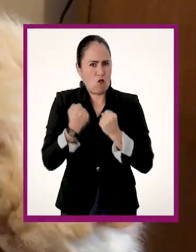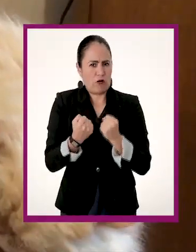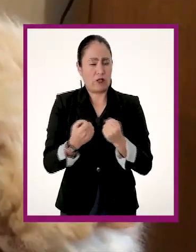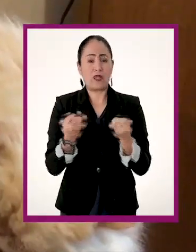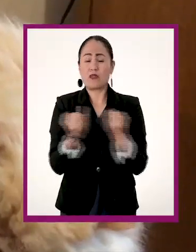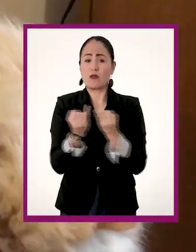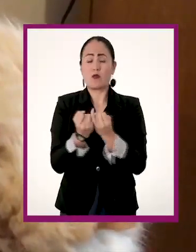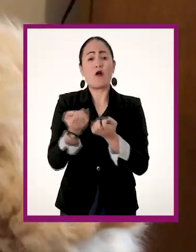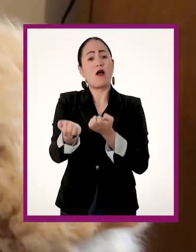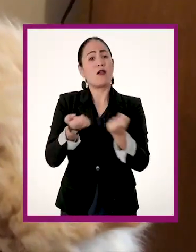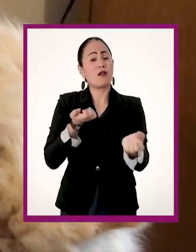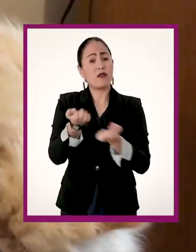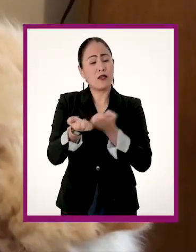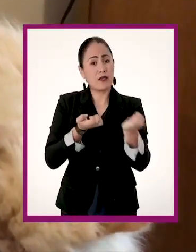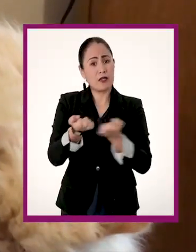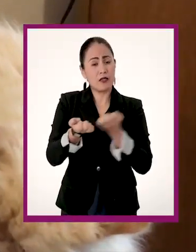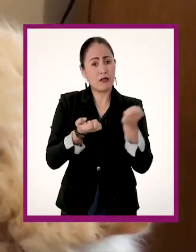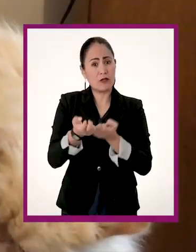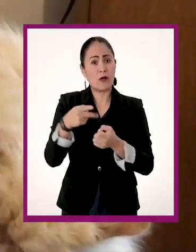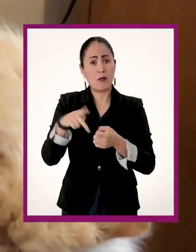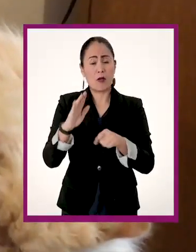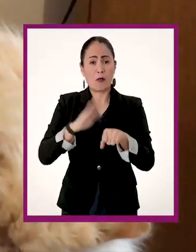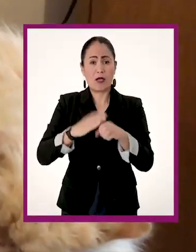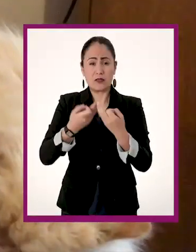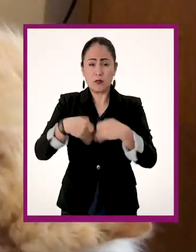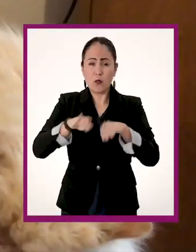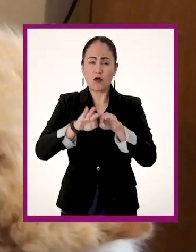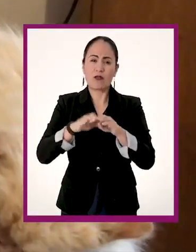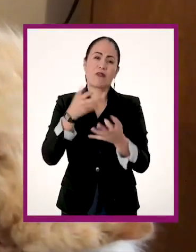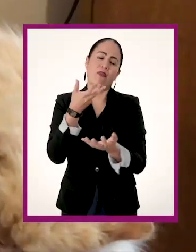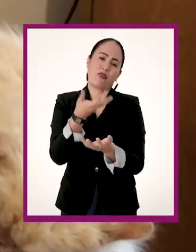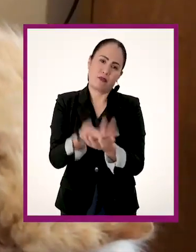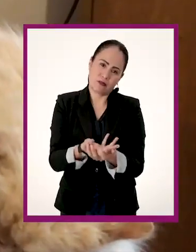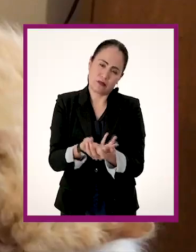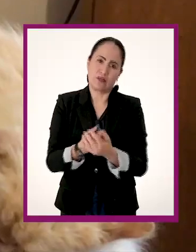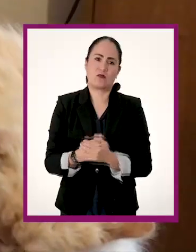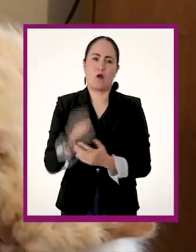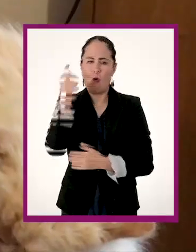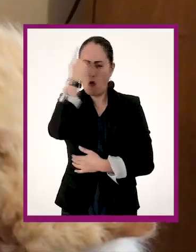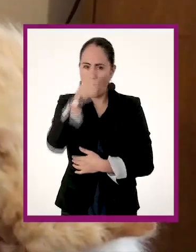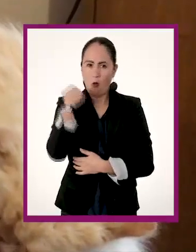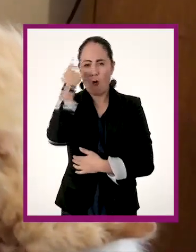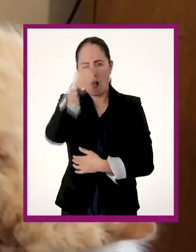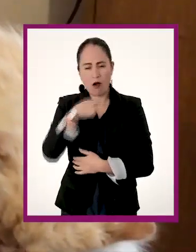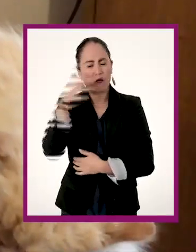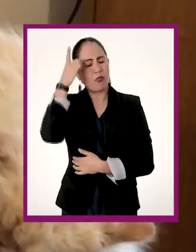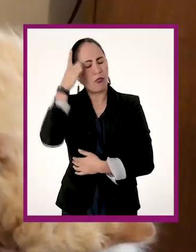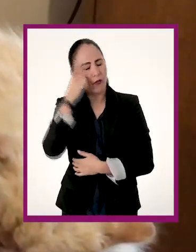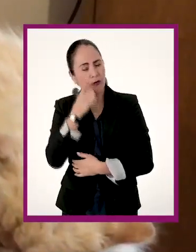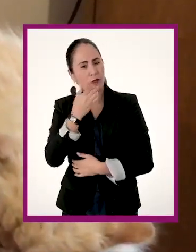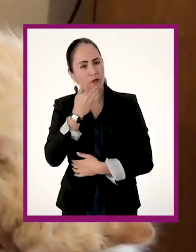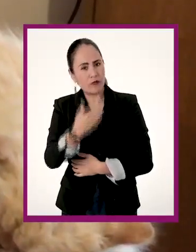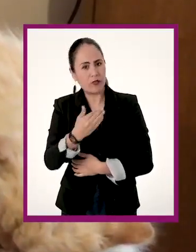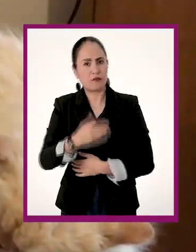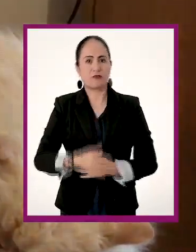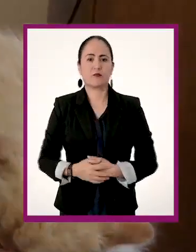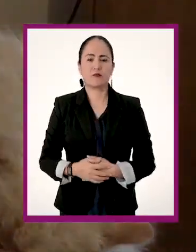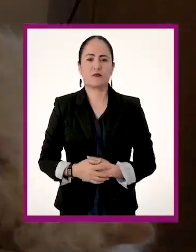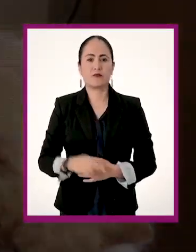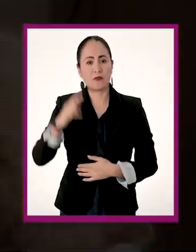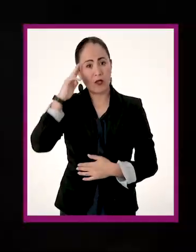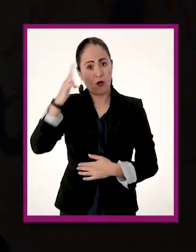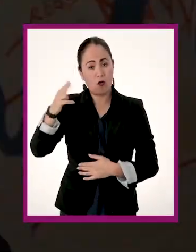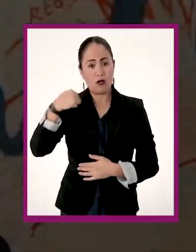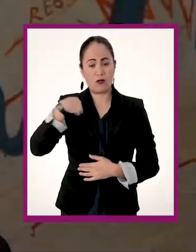alimentación, ejercicio y sobre todo un descanso profundo, horas de sueño